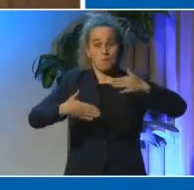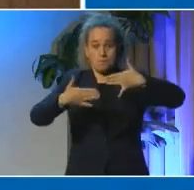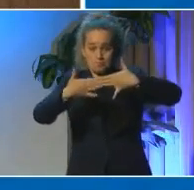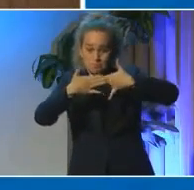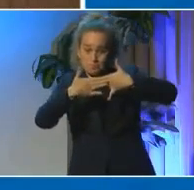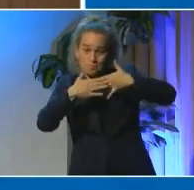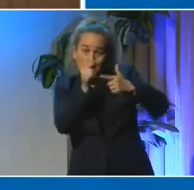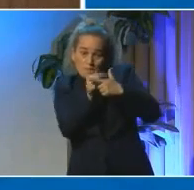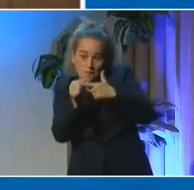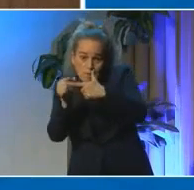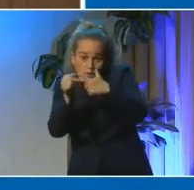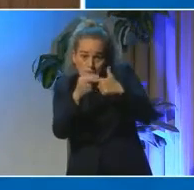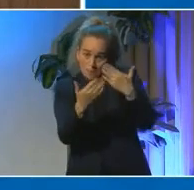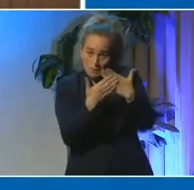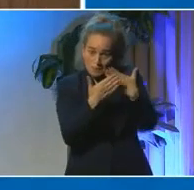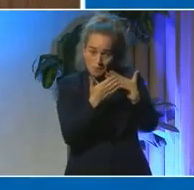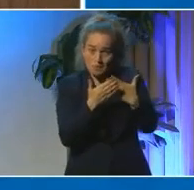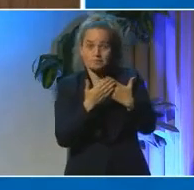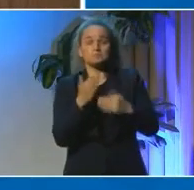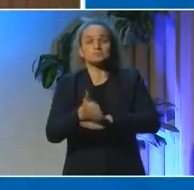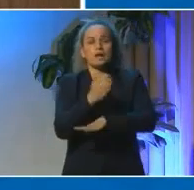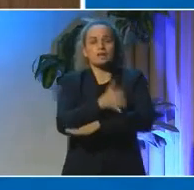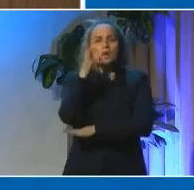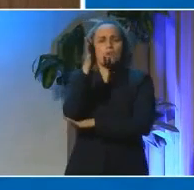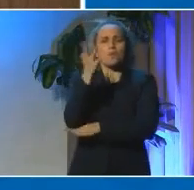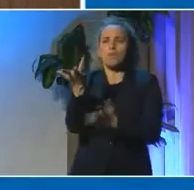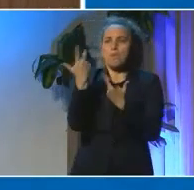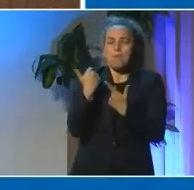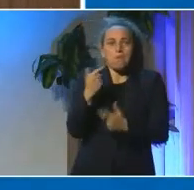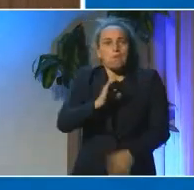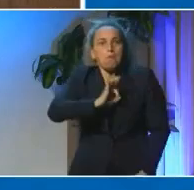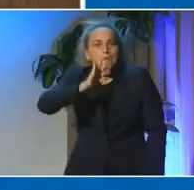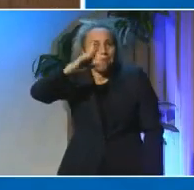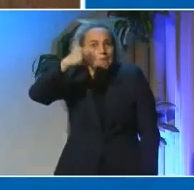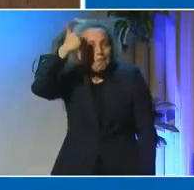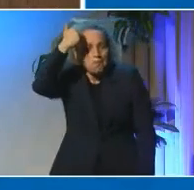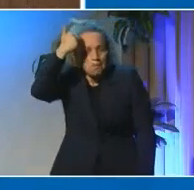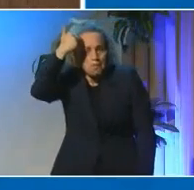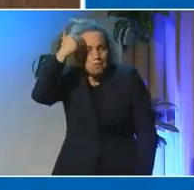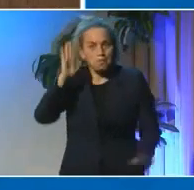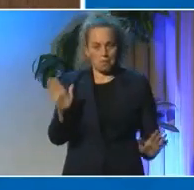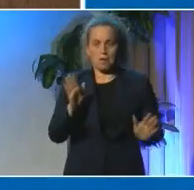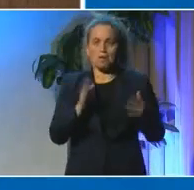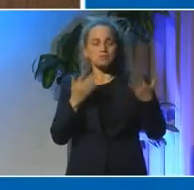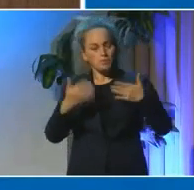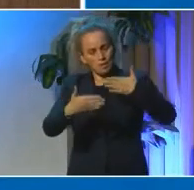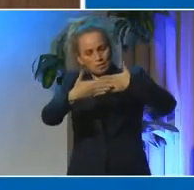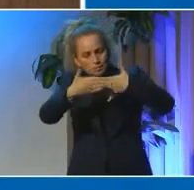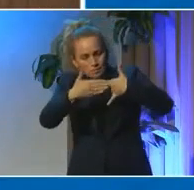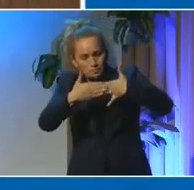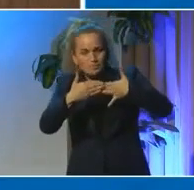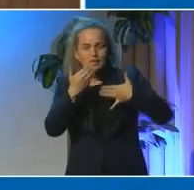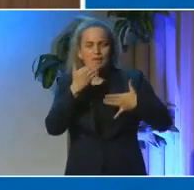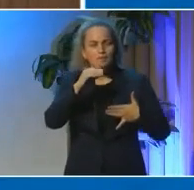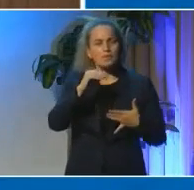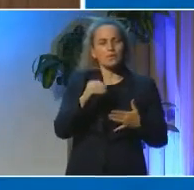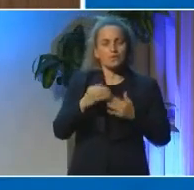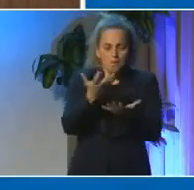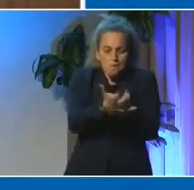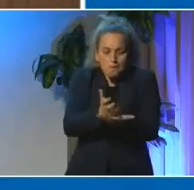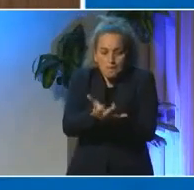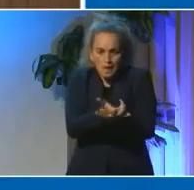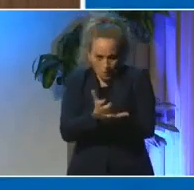mostrar eh eh la la conferencista anterior y jamás lo imaginaríamos y esos elementos incluyen elementos como el cadmio El mercurio